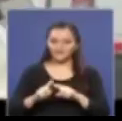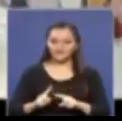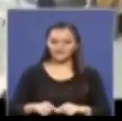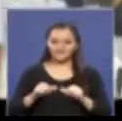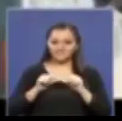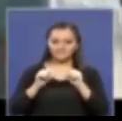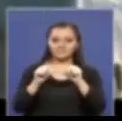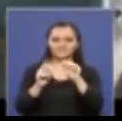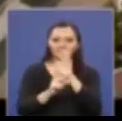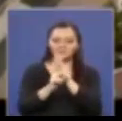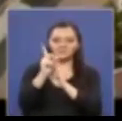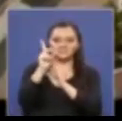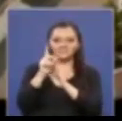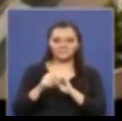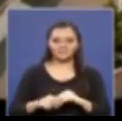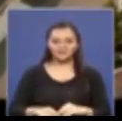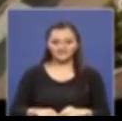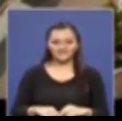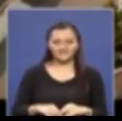en constante desarrollo.